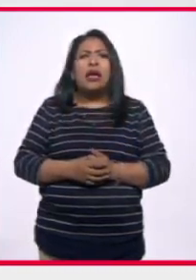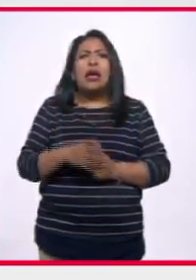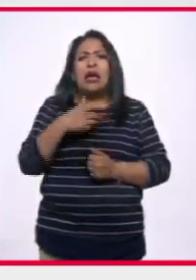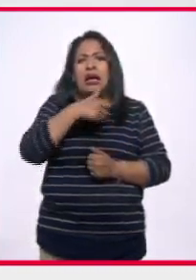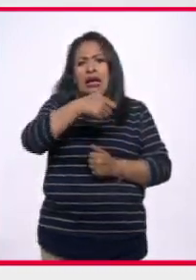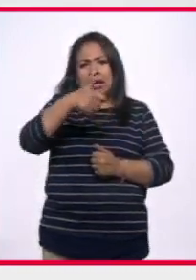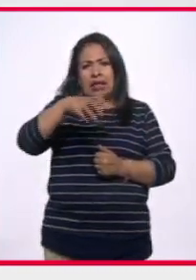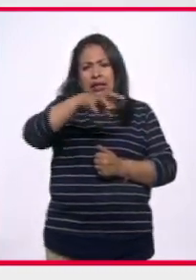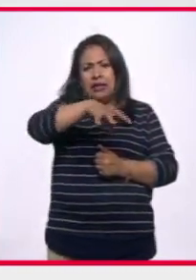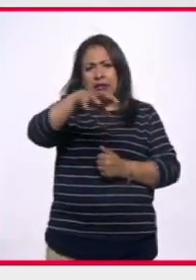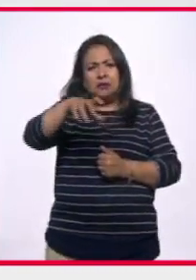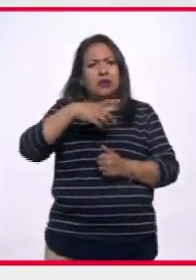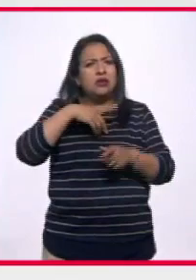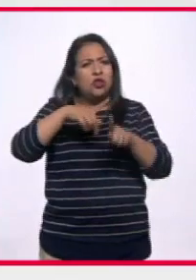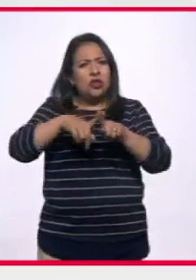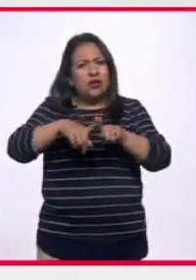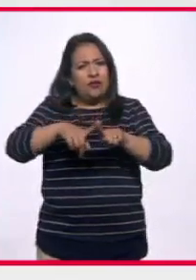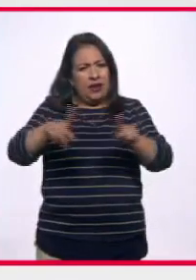en